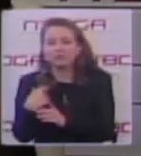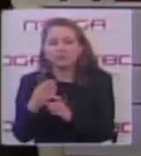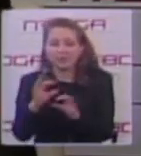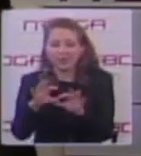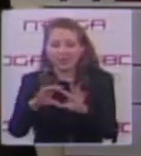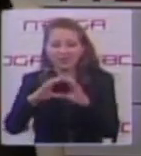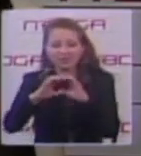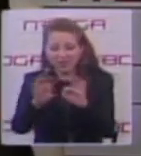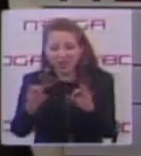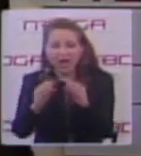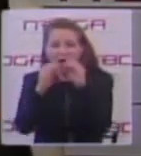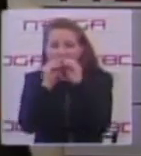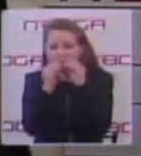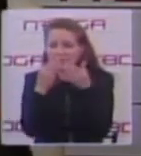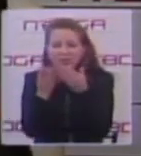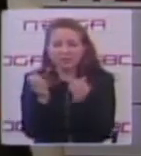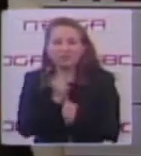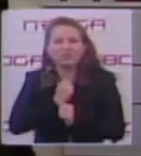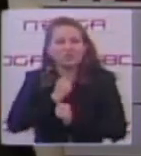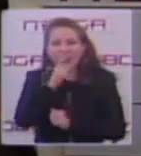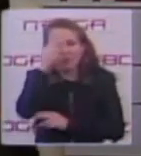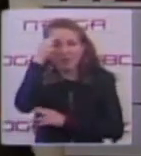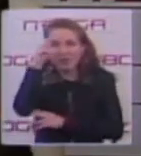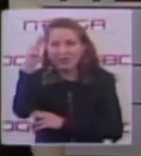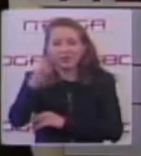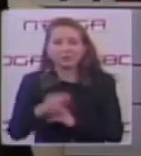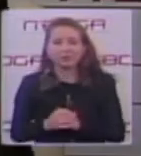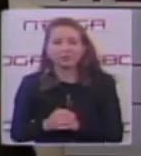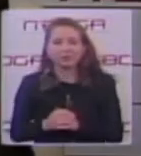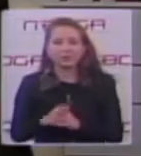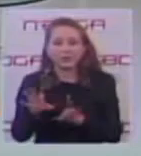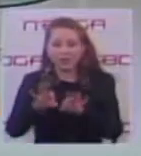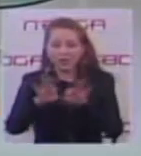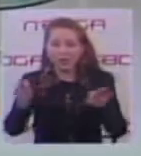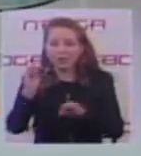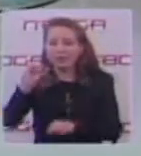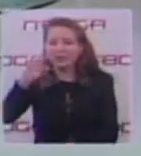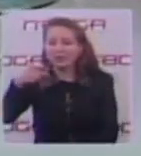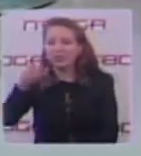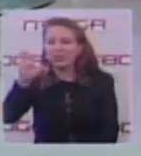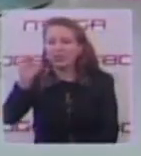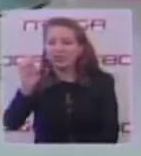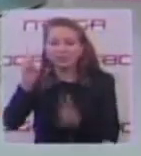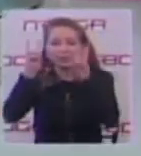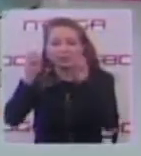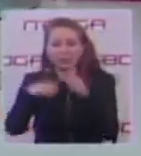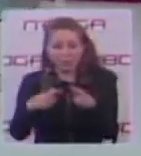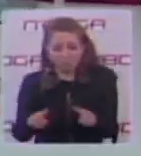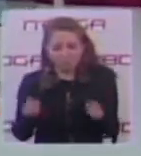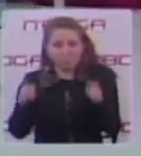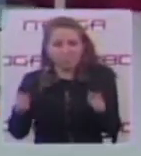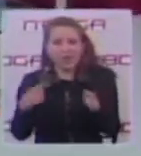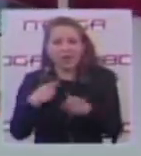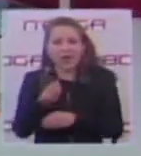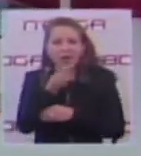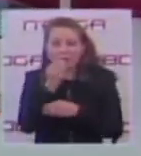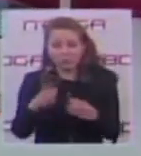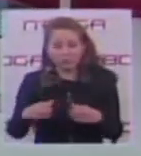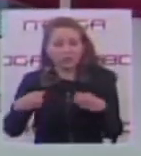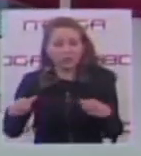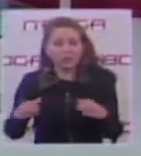flautas, burritos, y nuestro plato tradicional, que es el burrito super machote, un burrito de 50 centímetros, que también puede